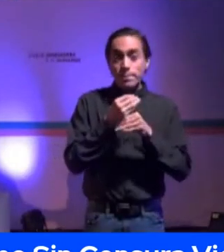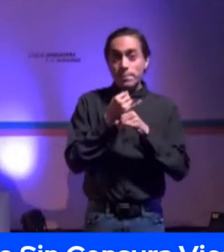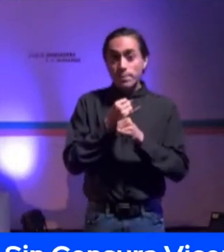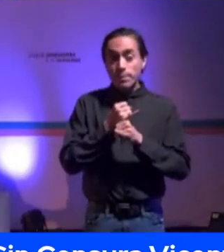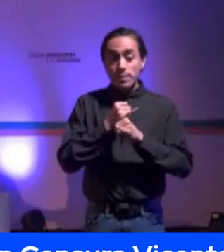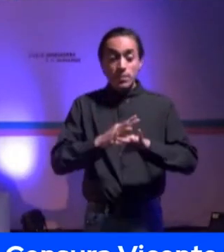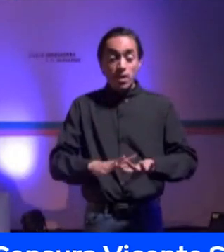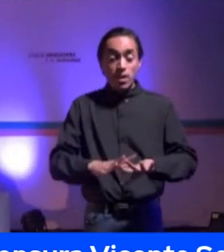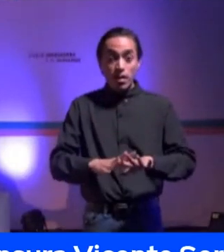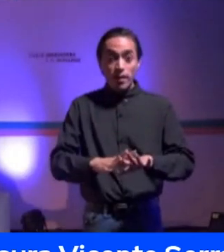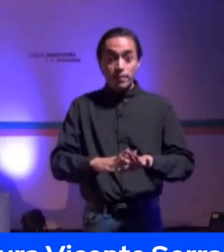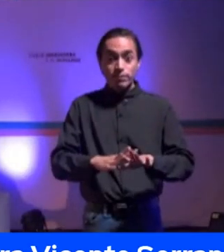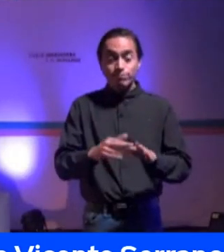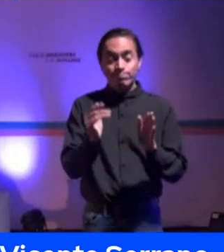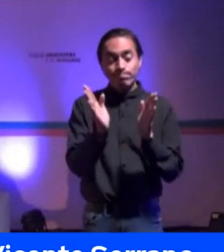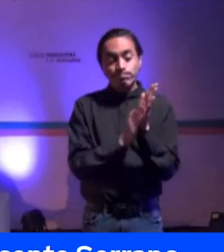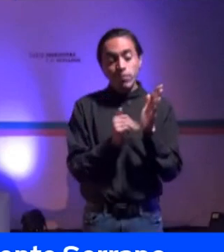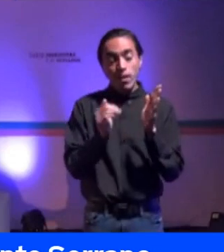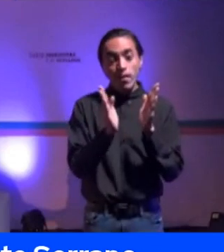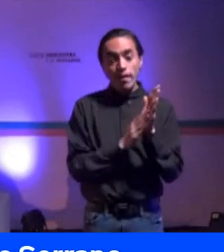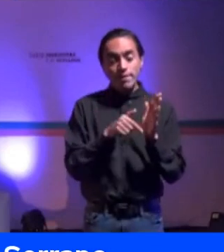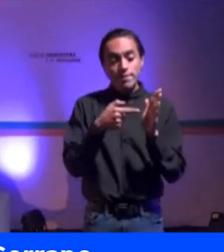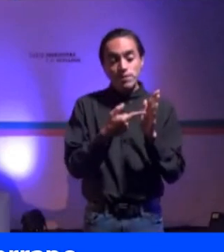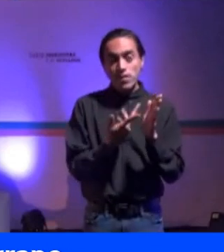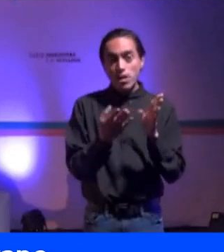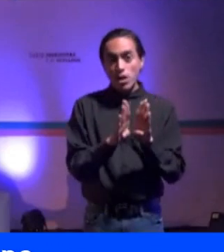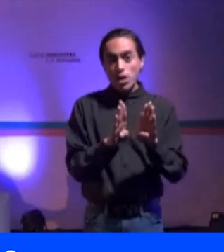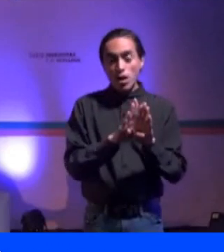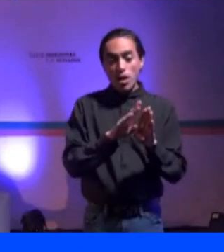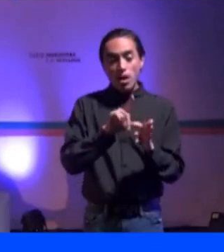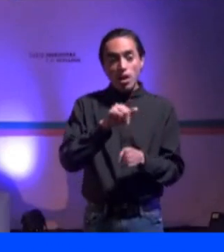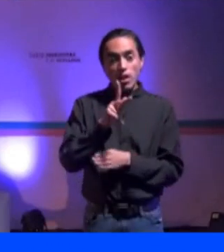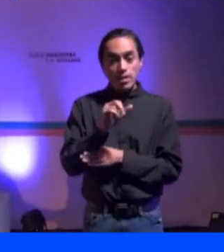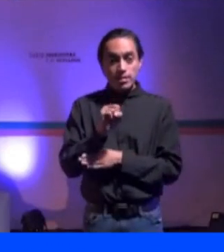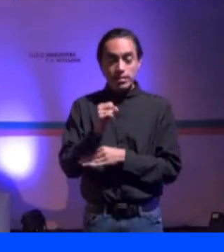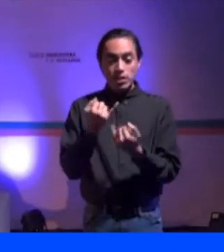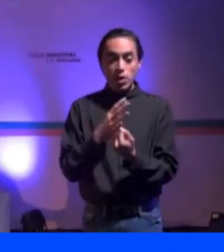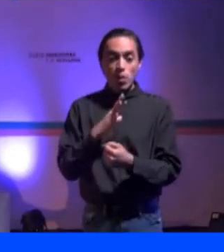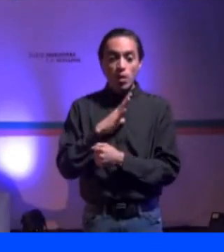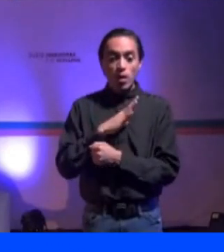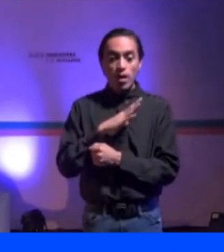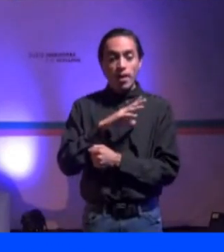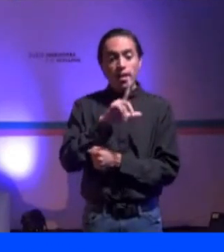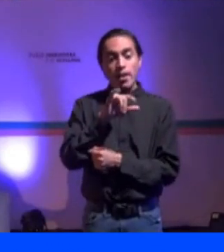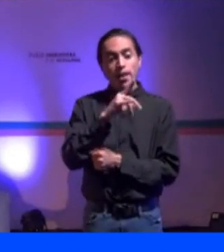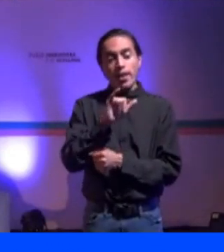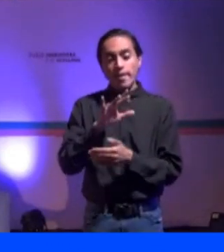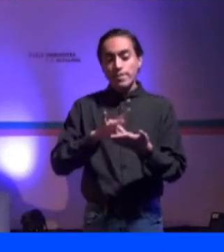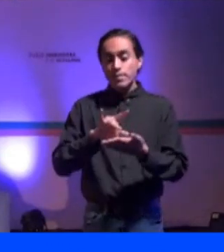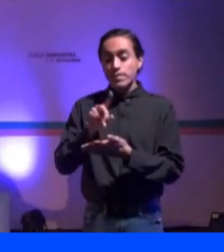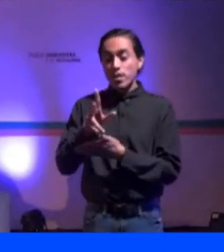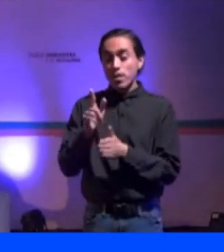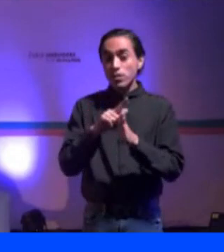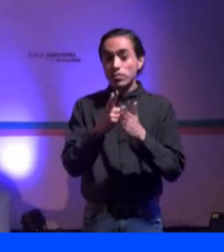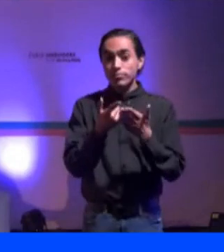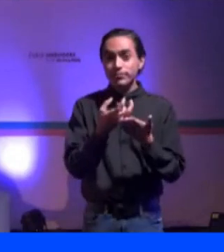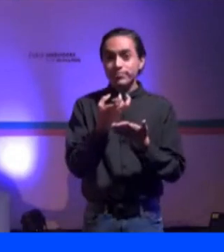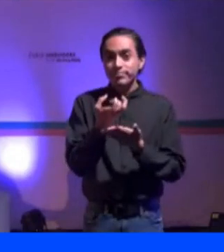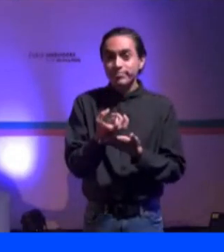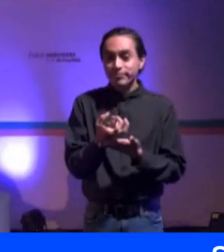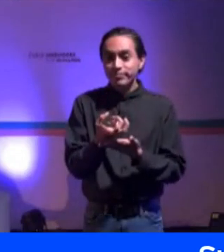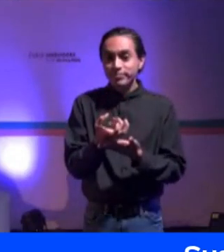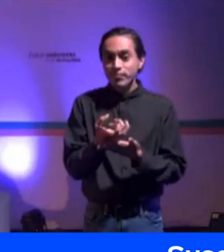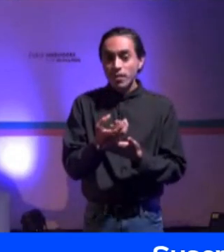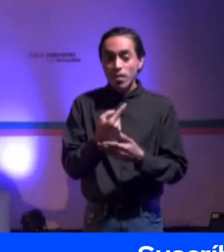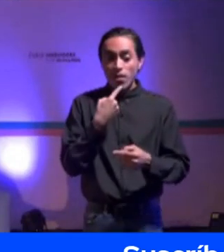con datos, ¿sí? Resolvemos con links, resolvemos mandándoles el link del libro. ¿Sí? No resolvemos